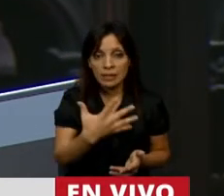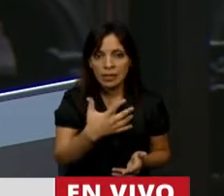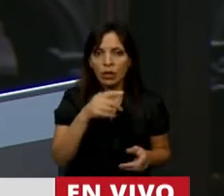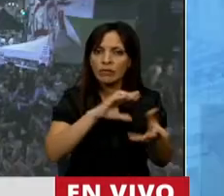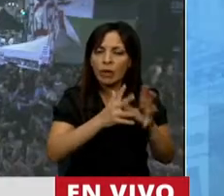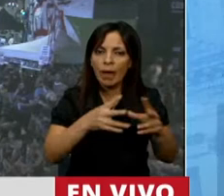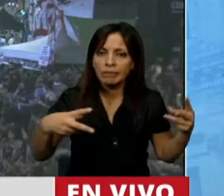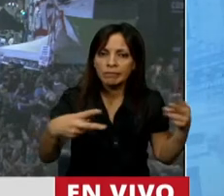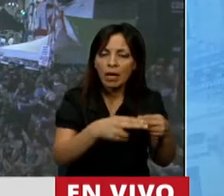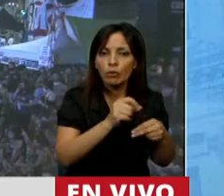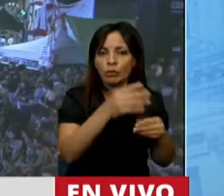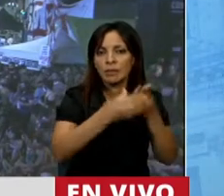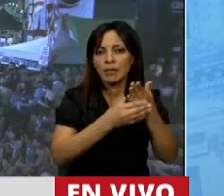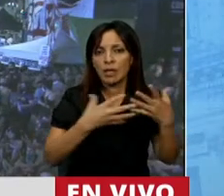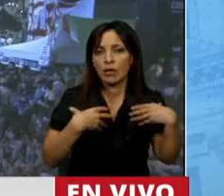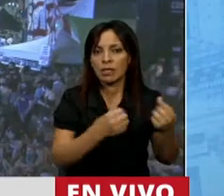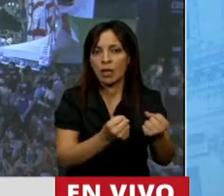medio de una pandemia